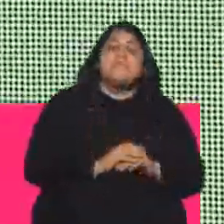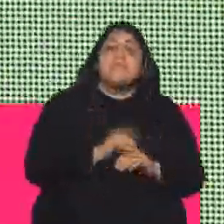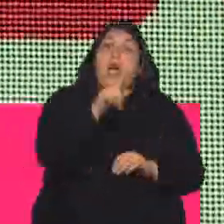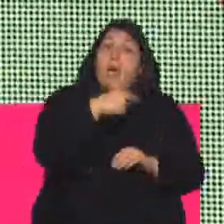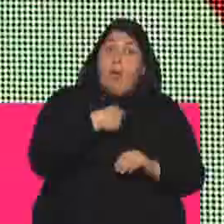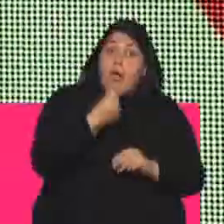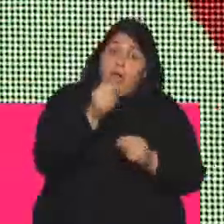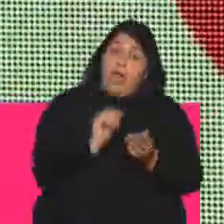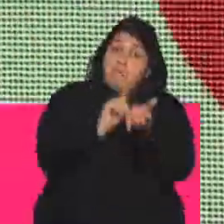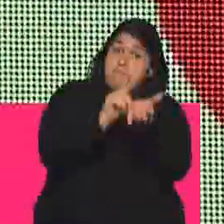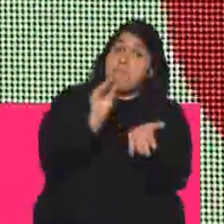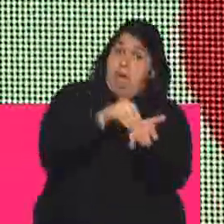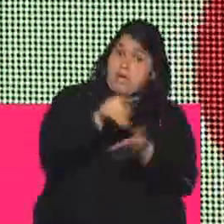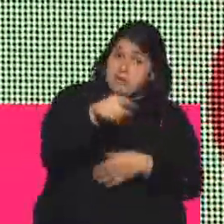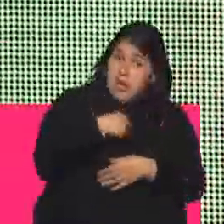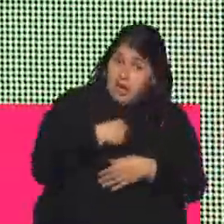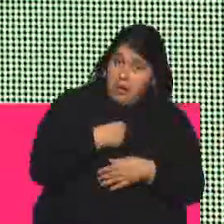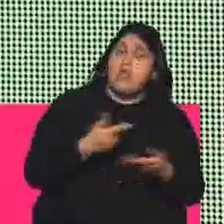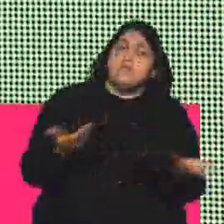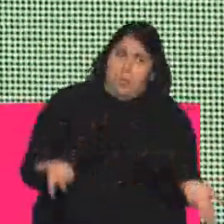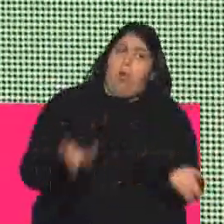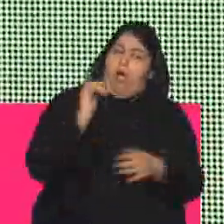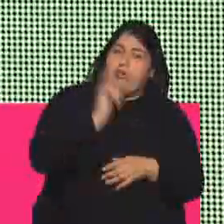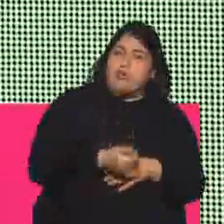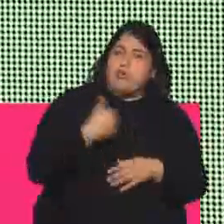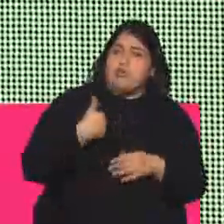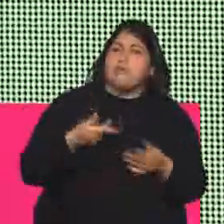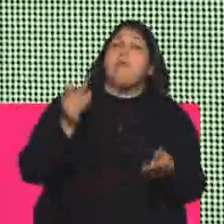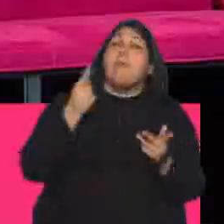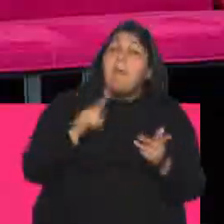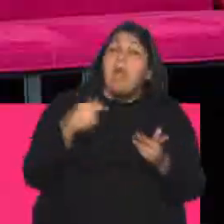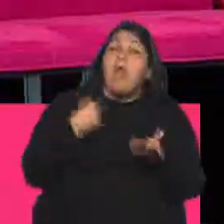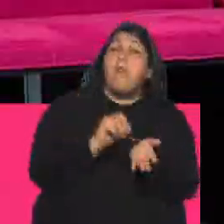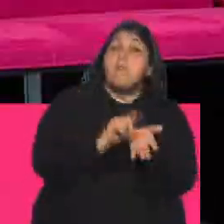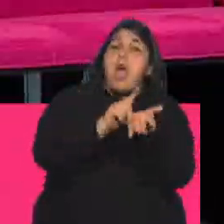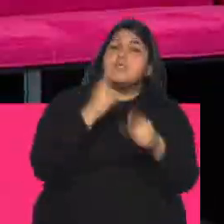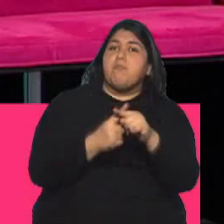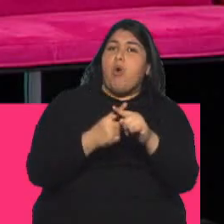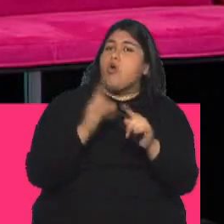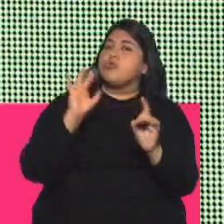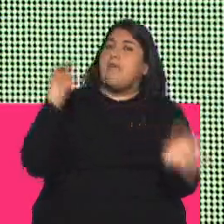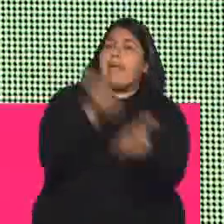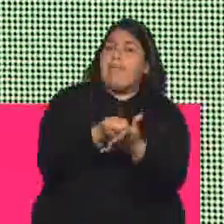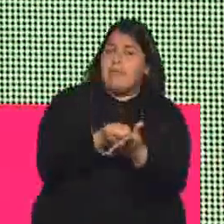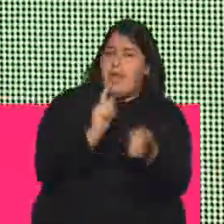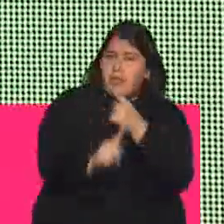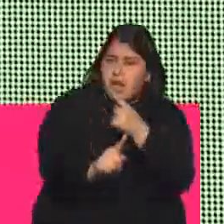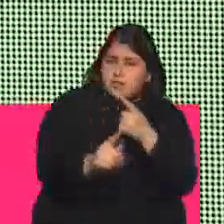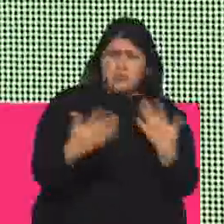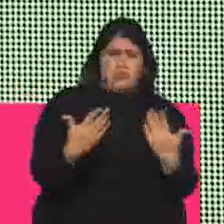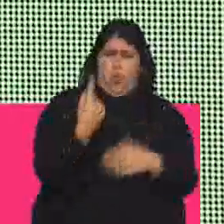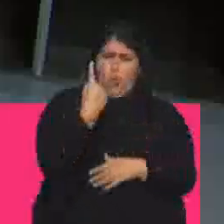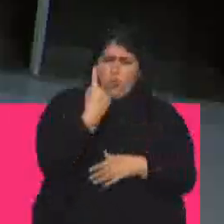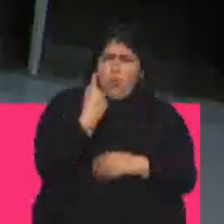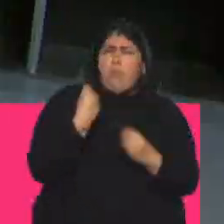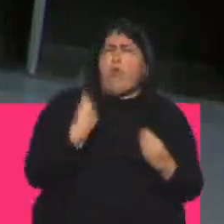actualice el límite de compra con tarjeta? Ok, te actualizo el límite en un pago. Ah. O sea, no te lo dicen que es en un pago listo, actualizado el límite. Entonces no